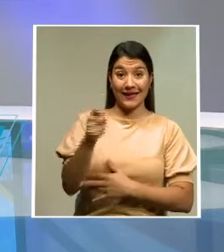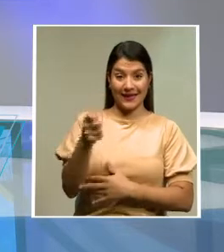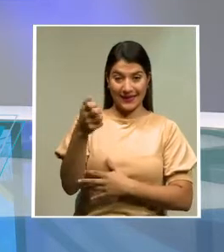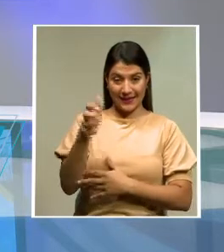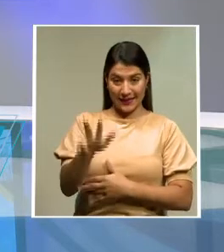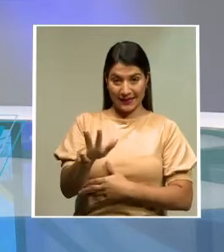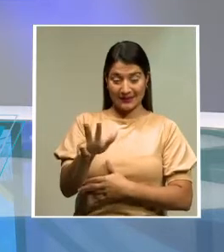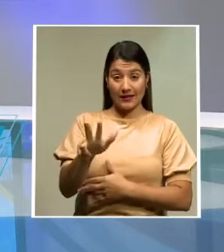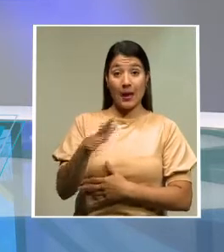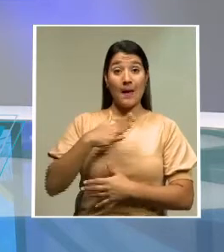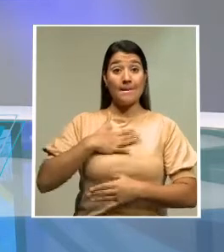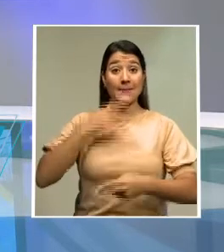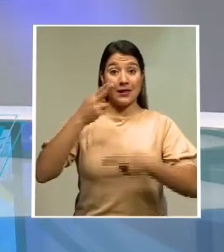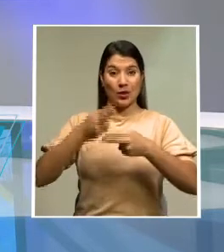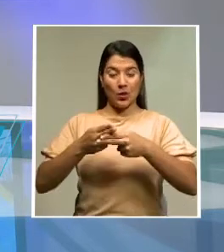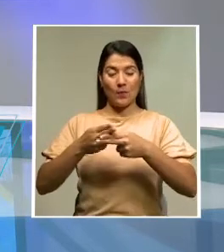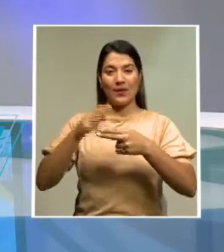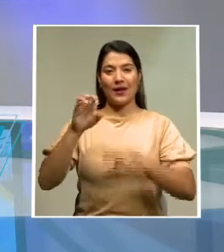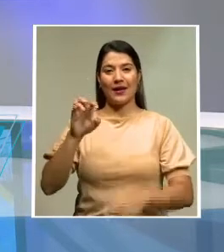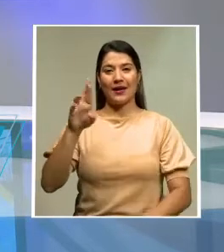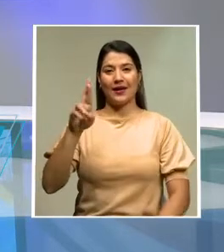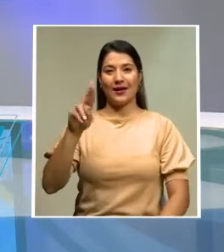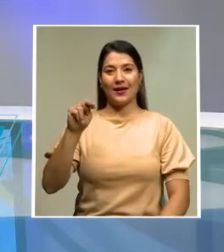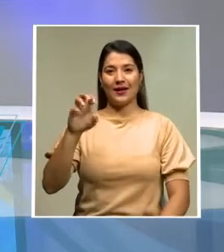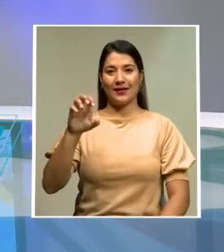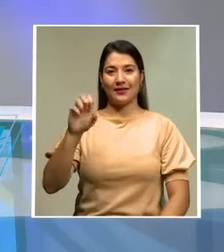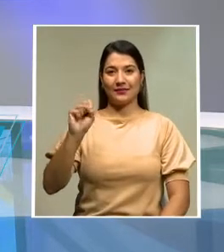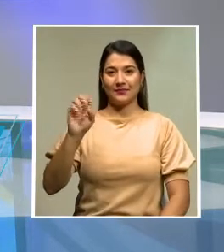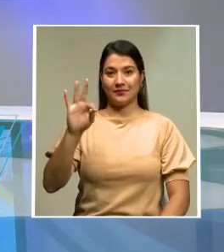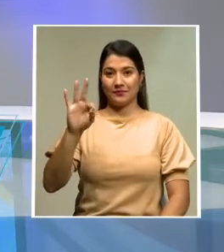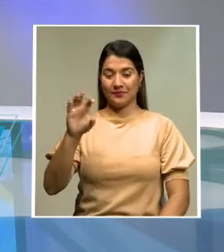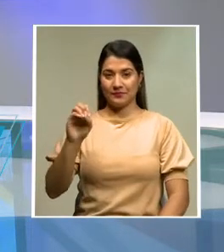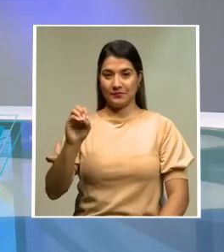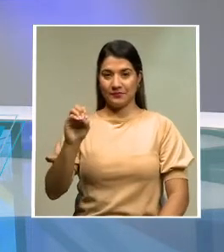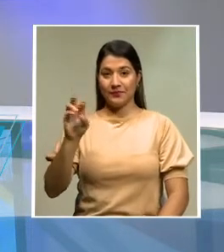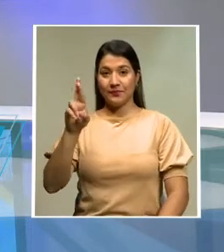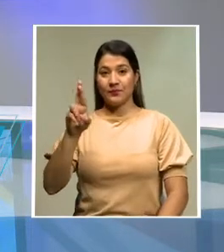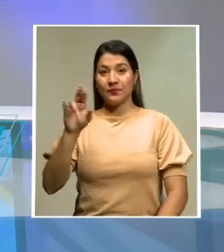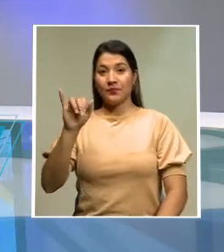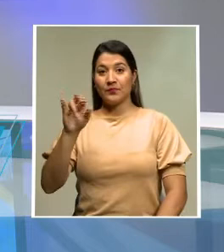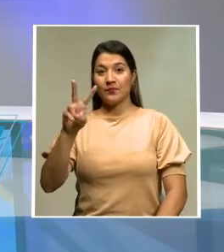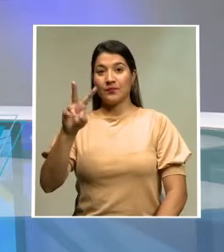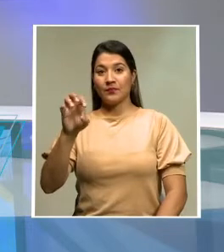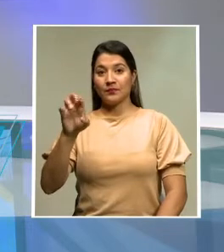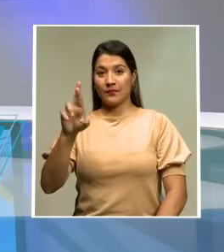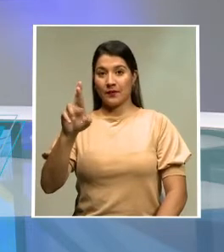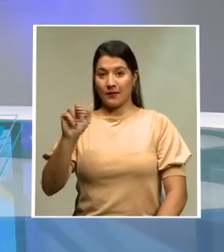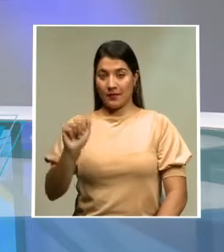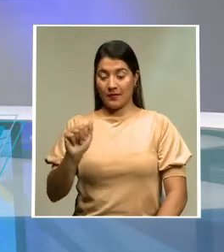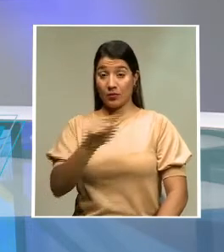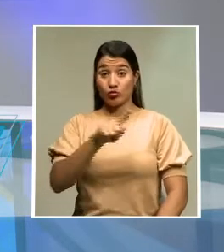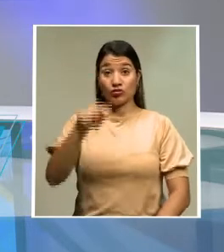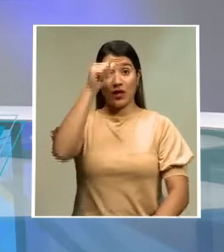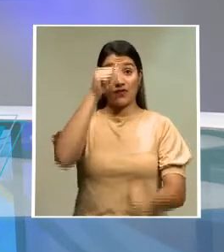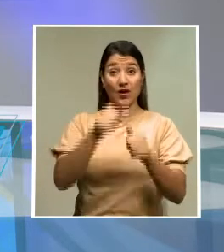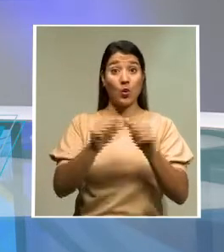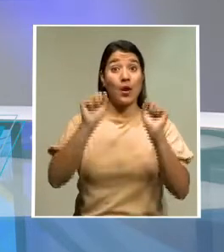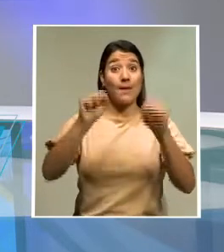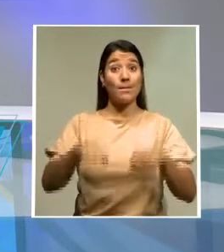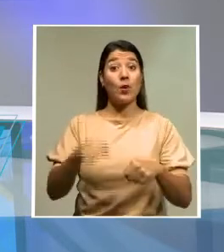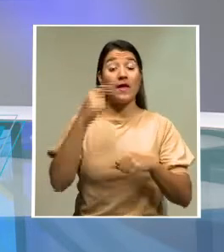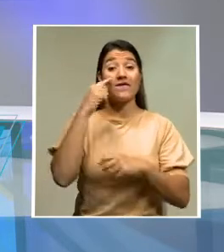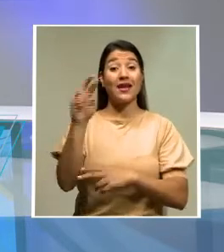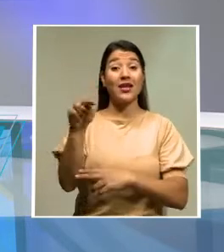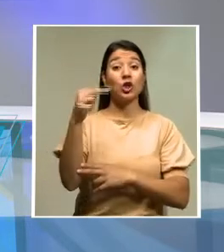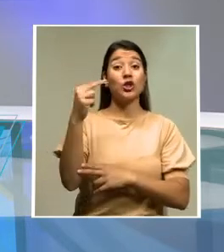13. Soy Ernesto Rivera. Recuerden que también pueden seguir estas noticias a través